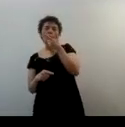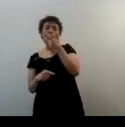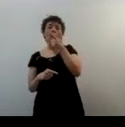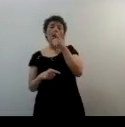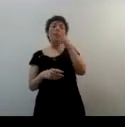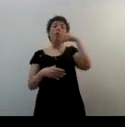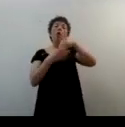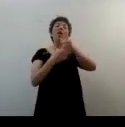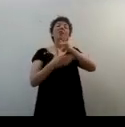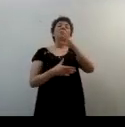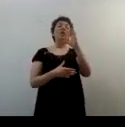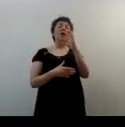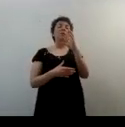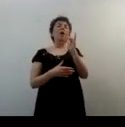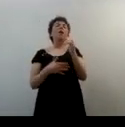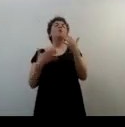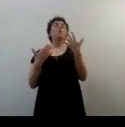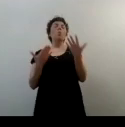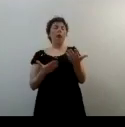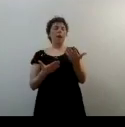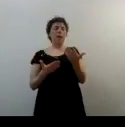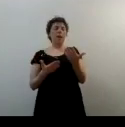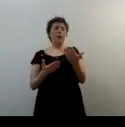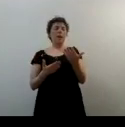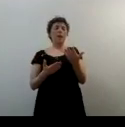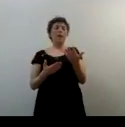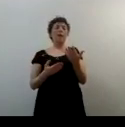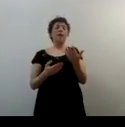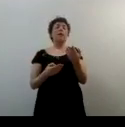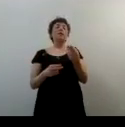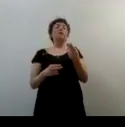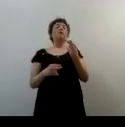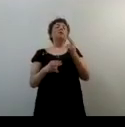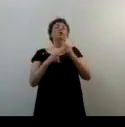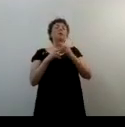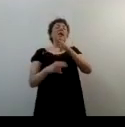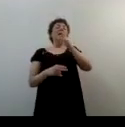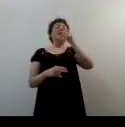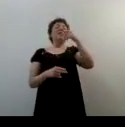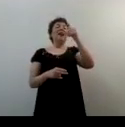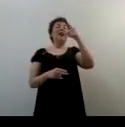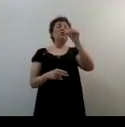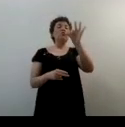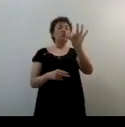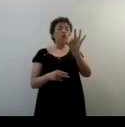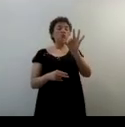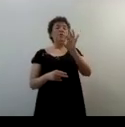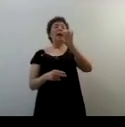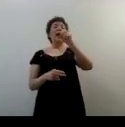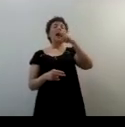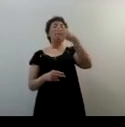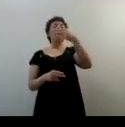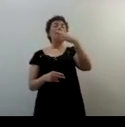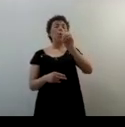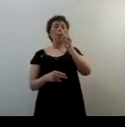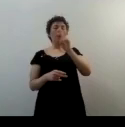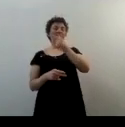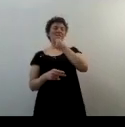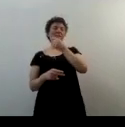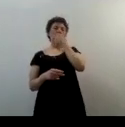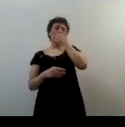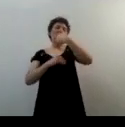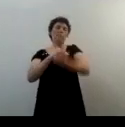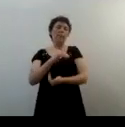carbono son los alimentos que llamamos hidratos de carbono, que aquí se ven un poquito más fáciles, que como dices, pan,